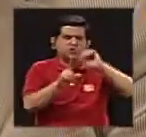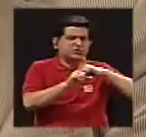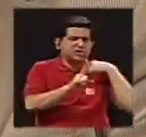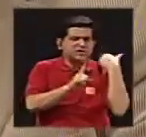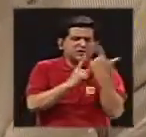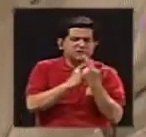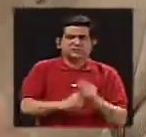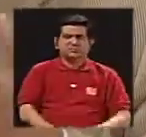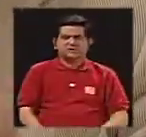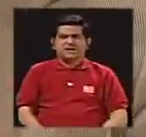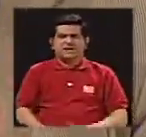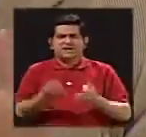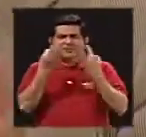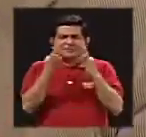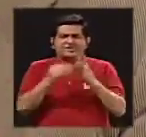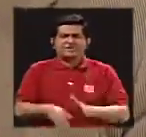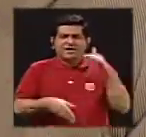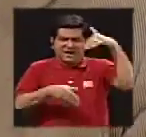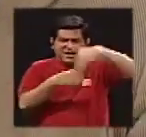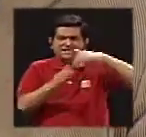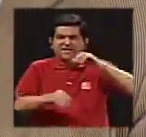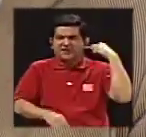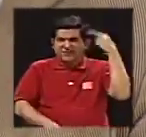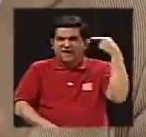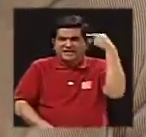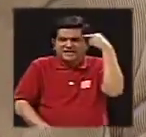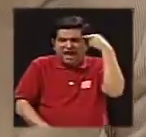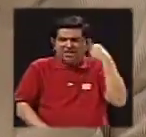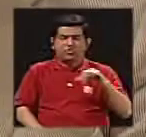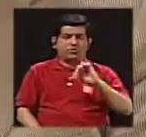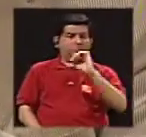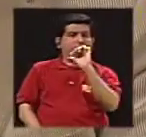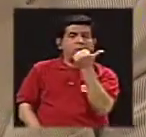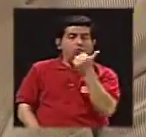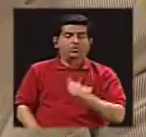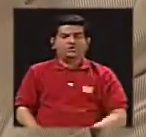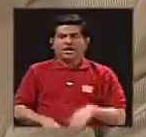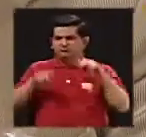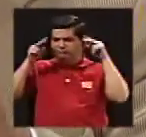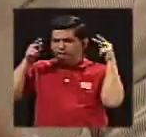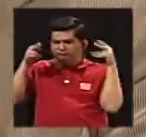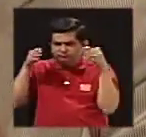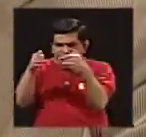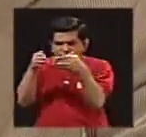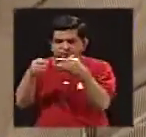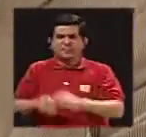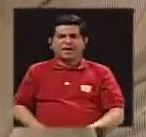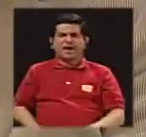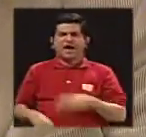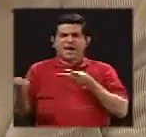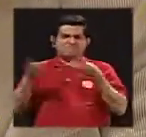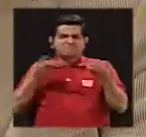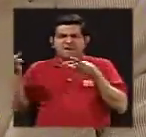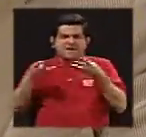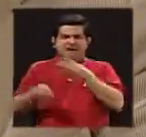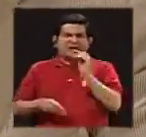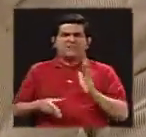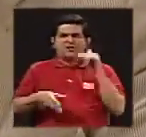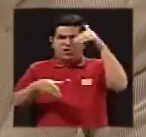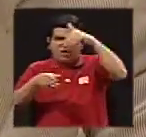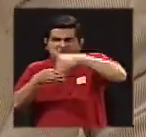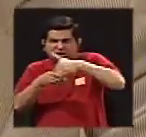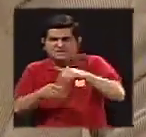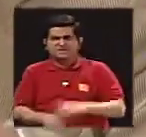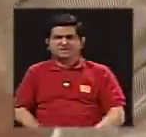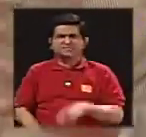incluso por una mayor intervención del estado eh Y otra más enfocada hacia el mercado y hacia de la inserción